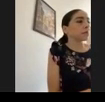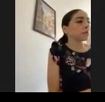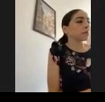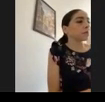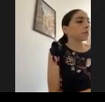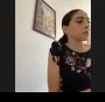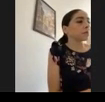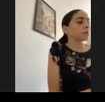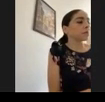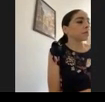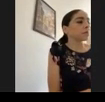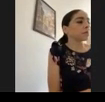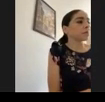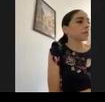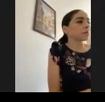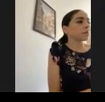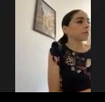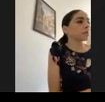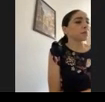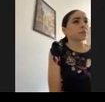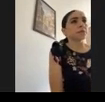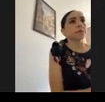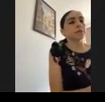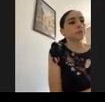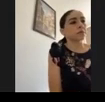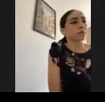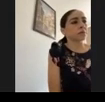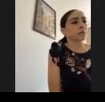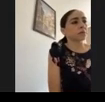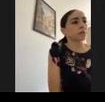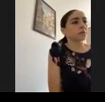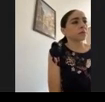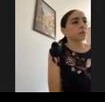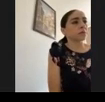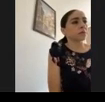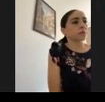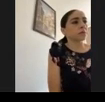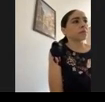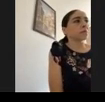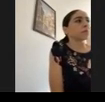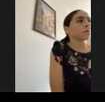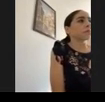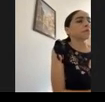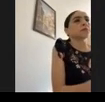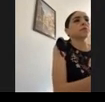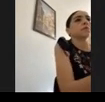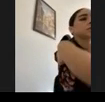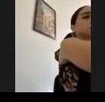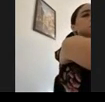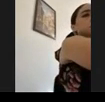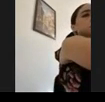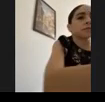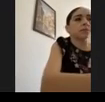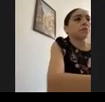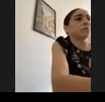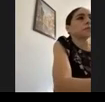estrategias, tratamos de conectar con las delegaciones, hacemos una interconexión con las zonas más cercanas y no solamente con